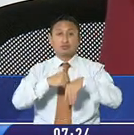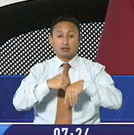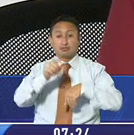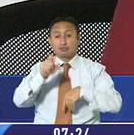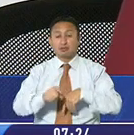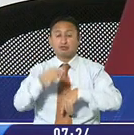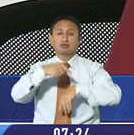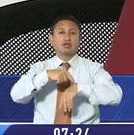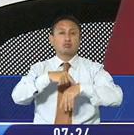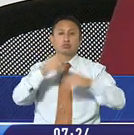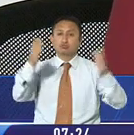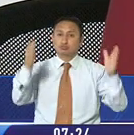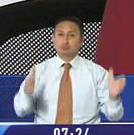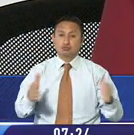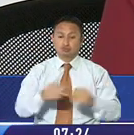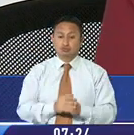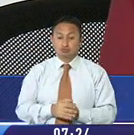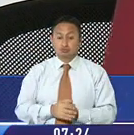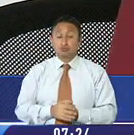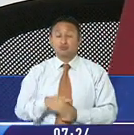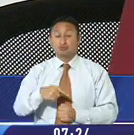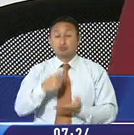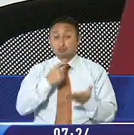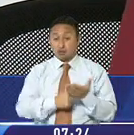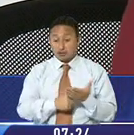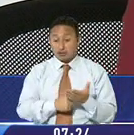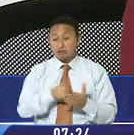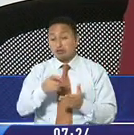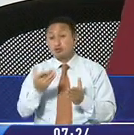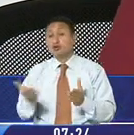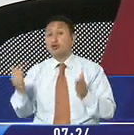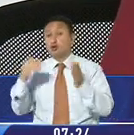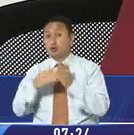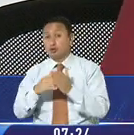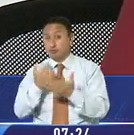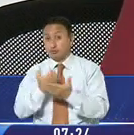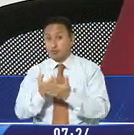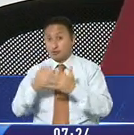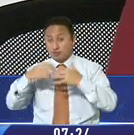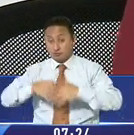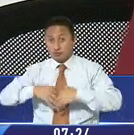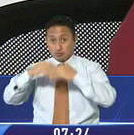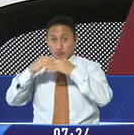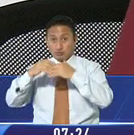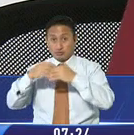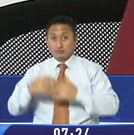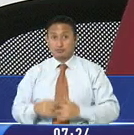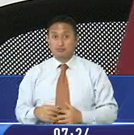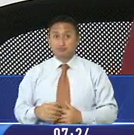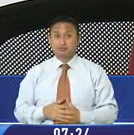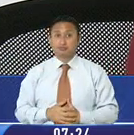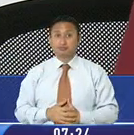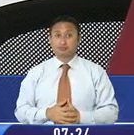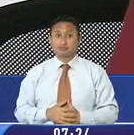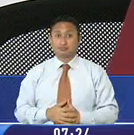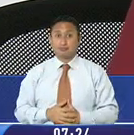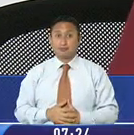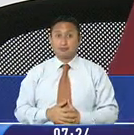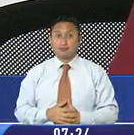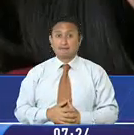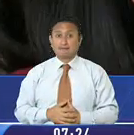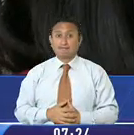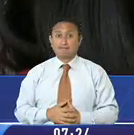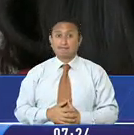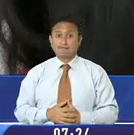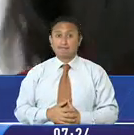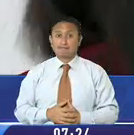periodo determinado de acuerdo al tiempo que le tome poder recuperar su situación previa a la pandemia.